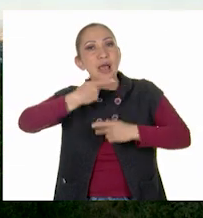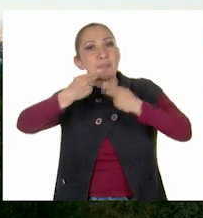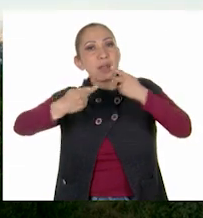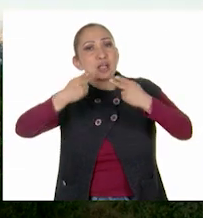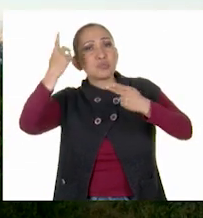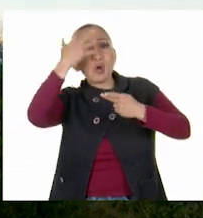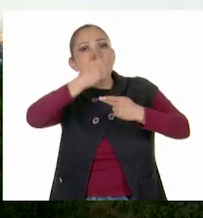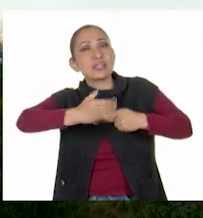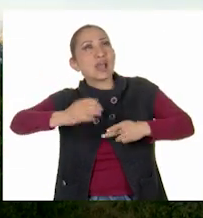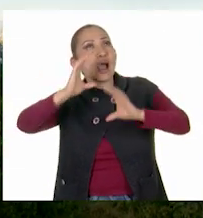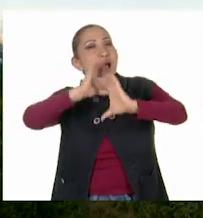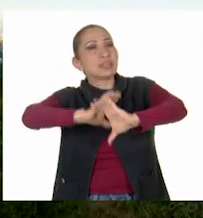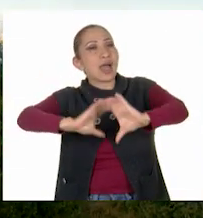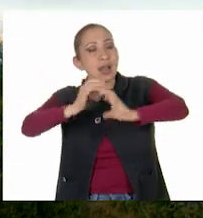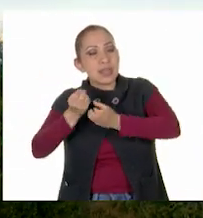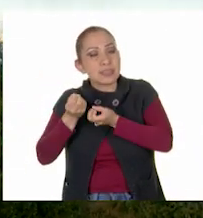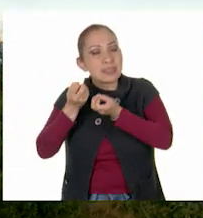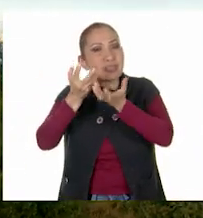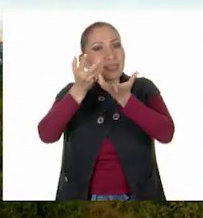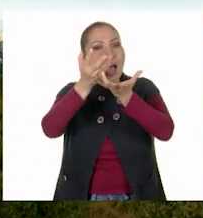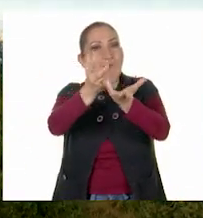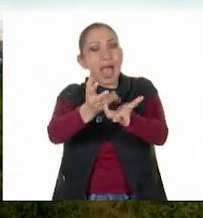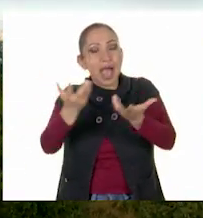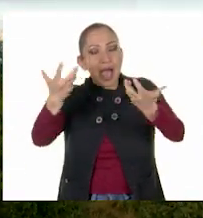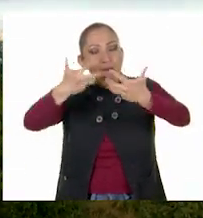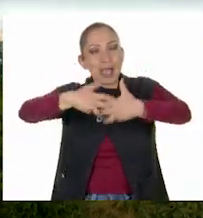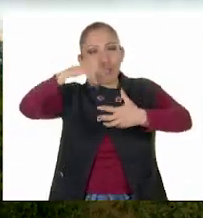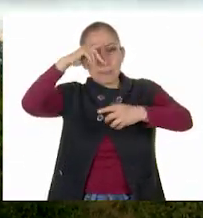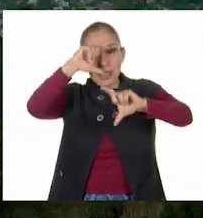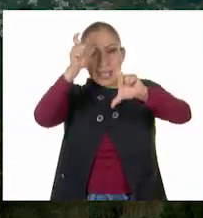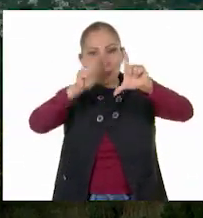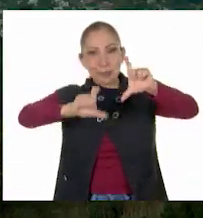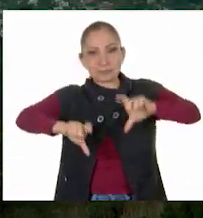Sus bellas notas aportan a la armonía nacional.